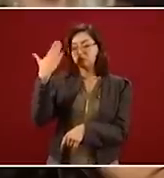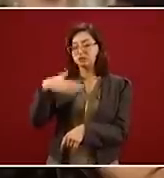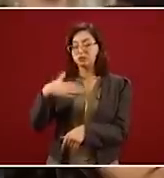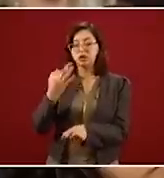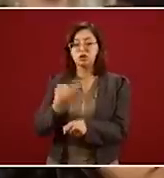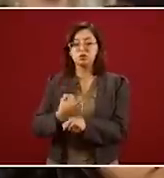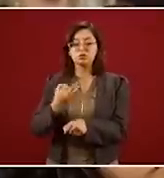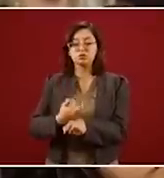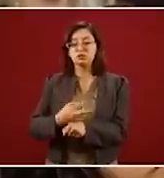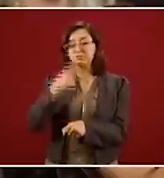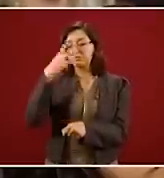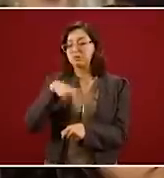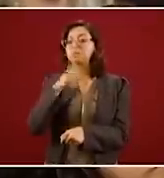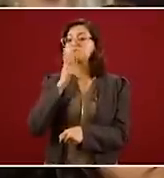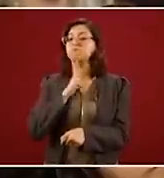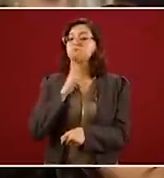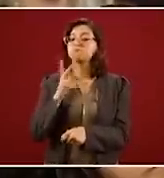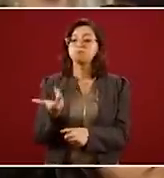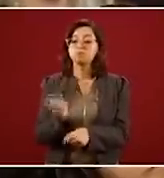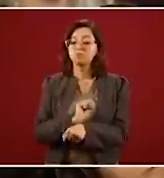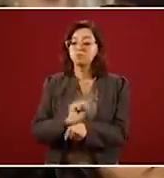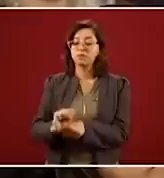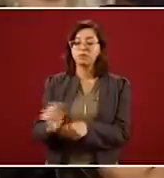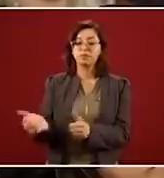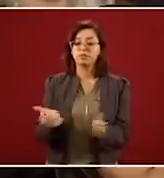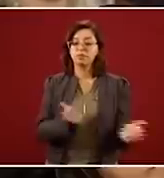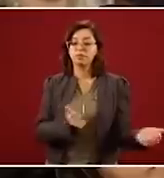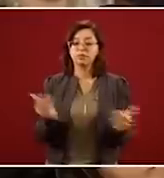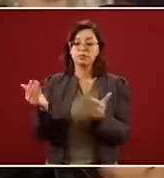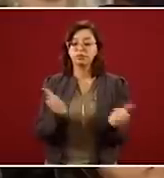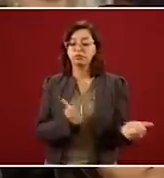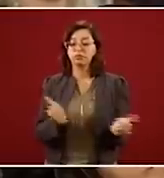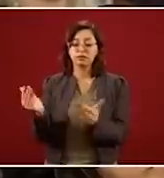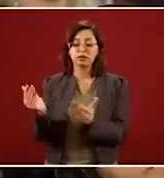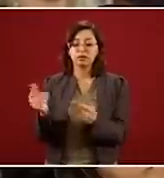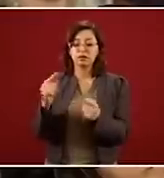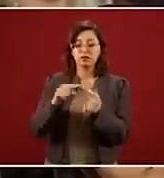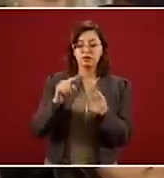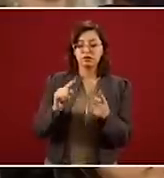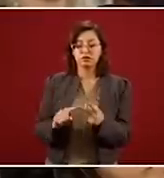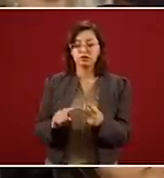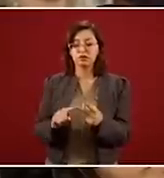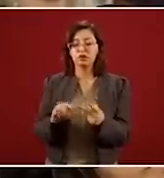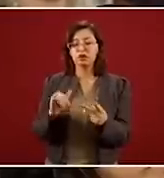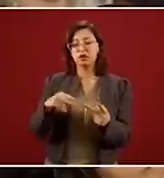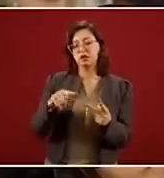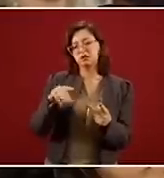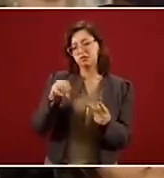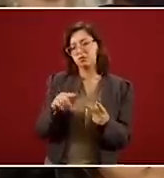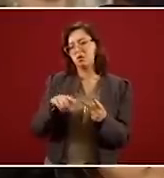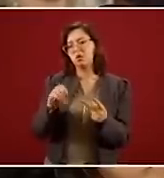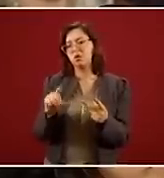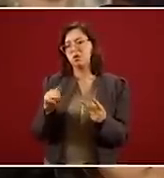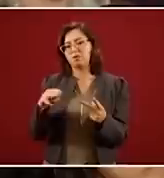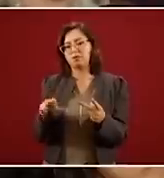está exportando petróleo ligero del tipo Istmo y del tipo Olmeca, no se está